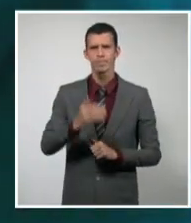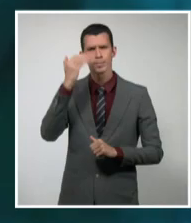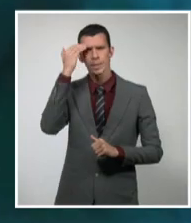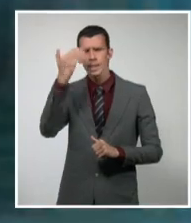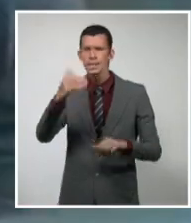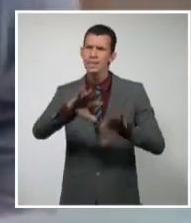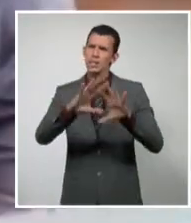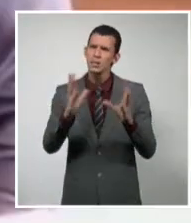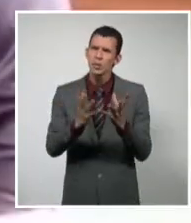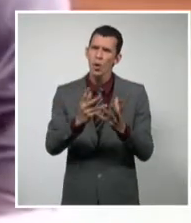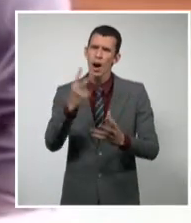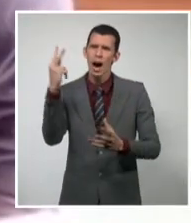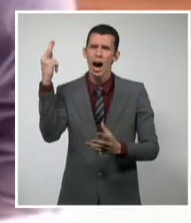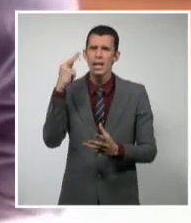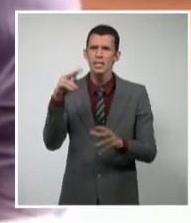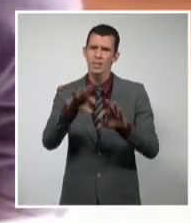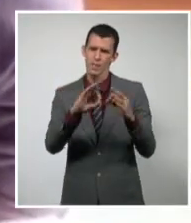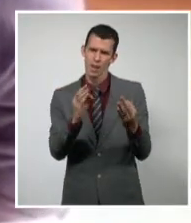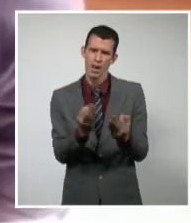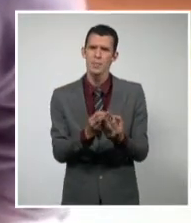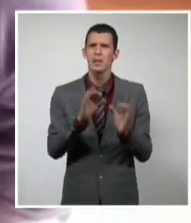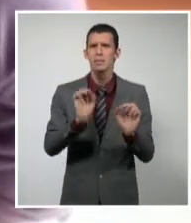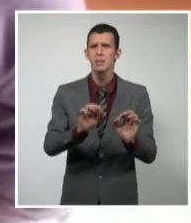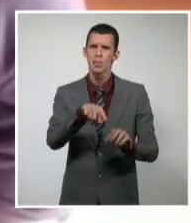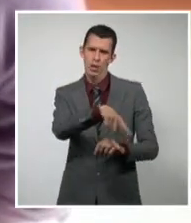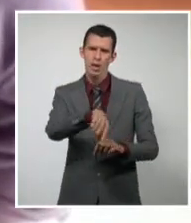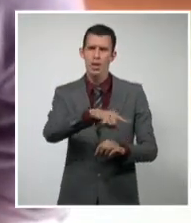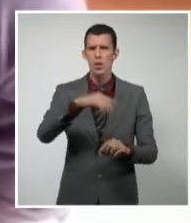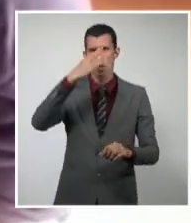la atención a sus familiares en Cuba y